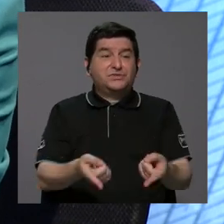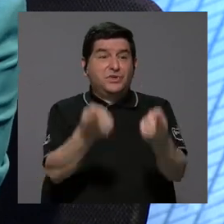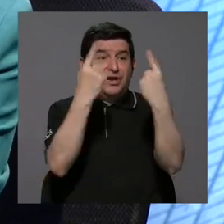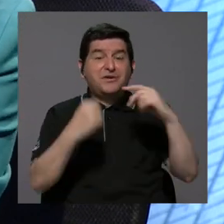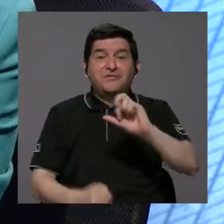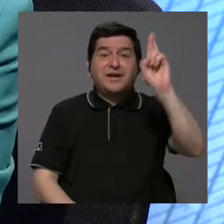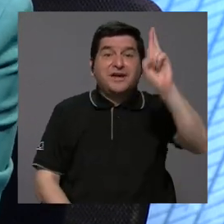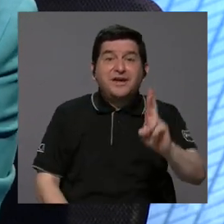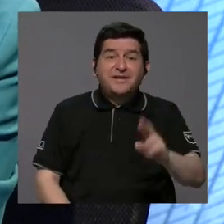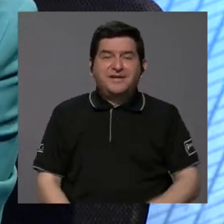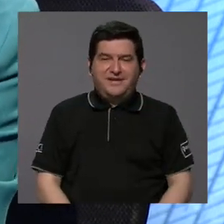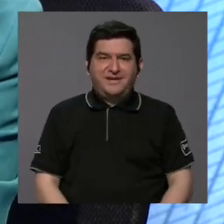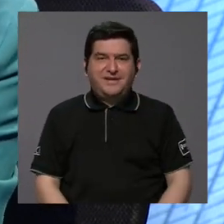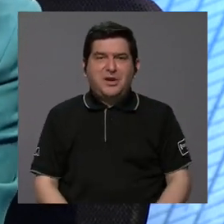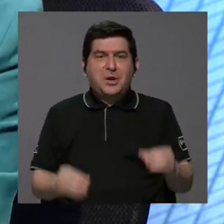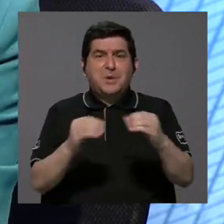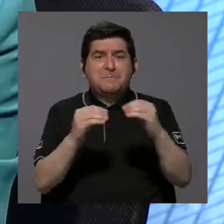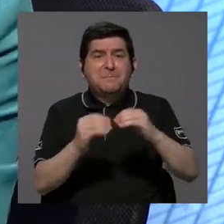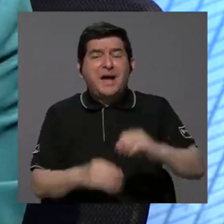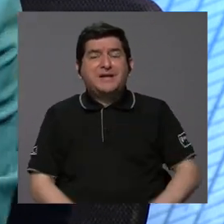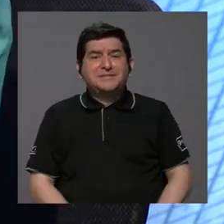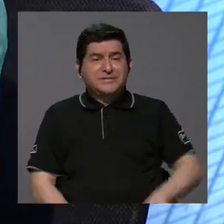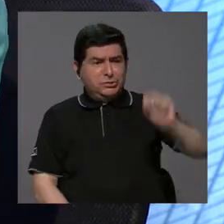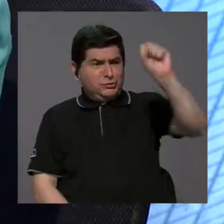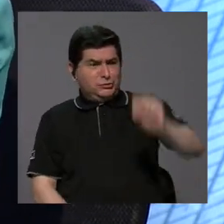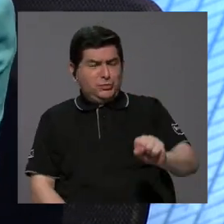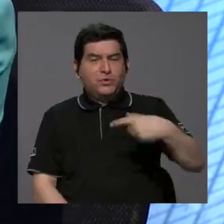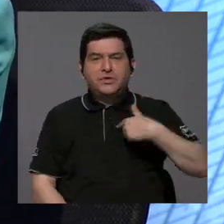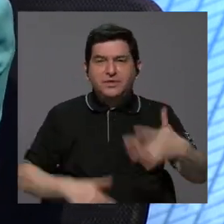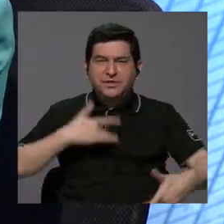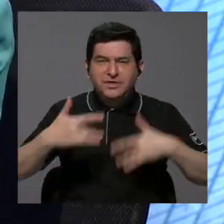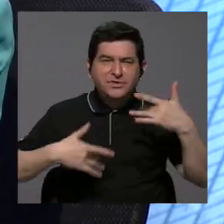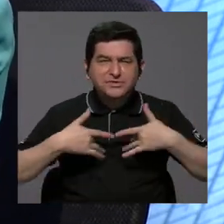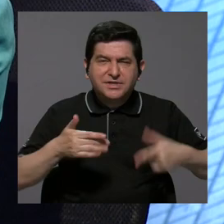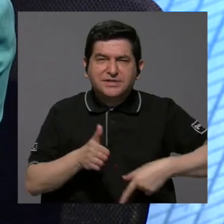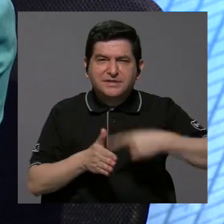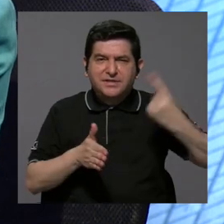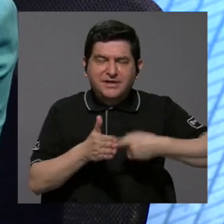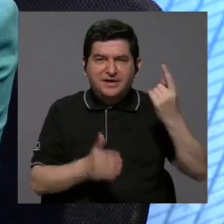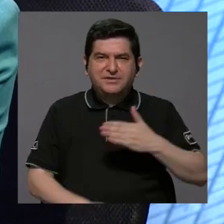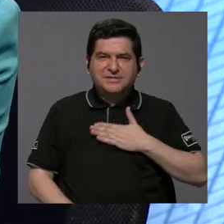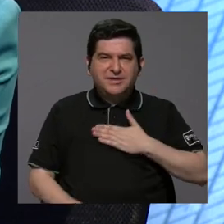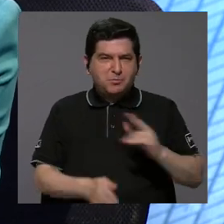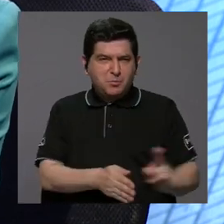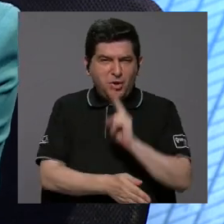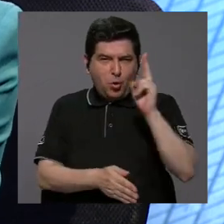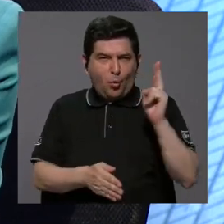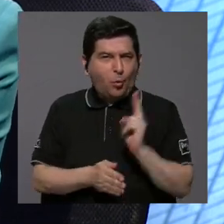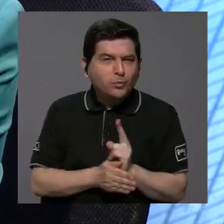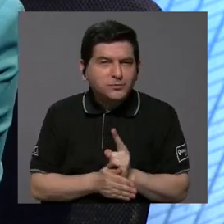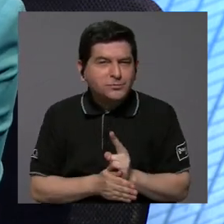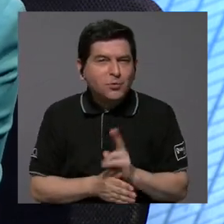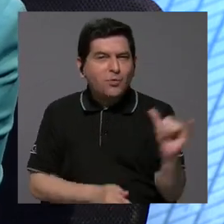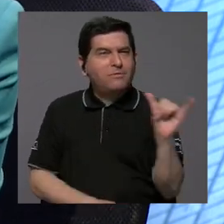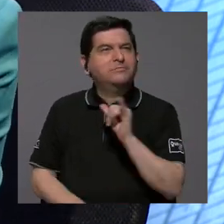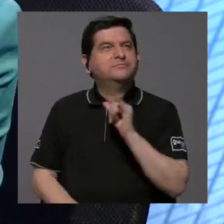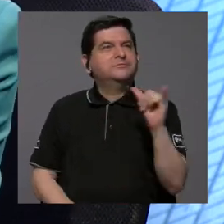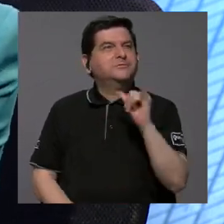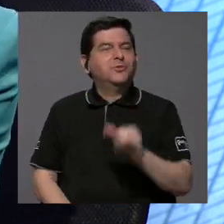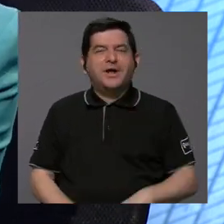viene desde Costa Rica cada vez más al sur y yo sentía como a ratos que a mí me estaban usando como esa